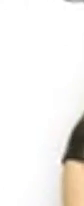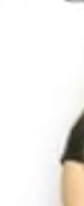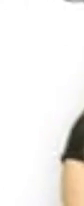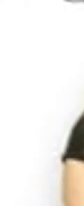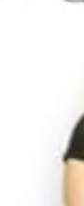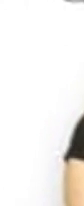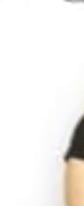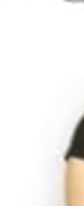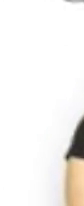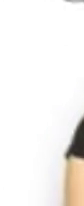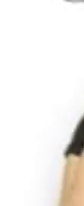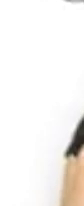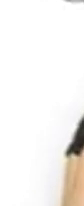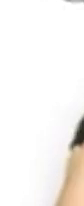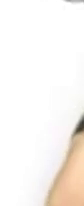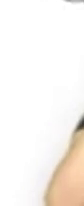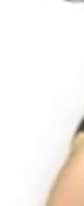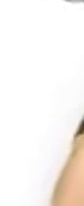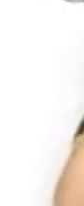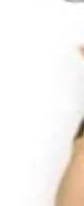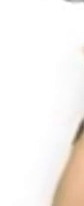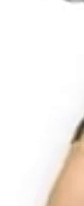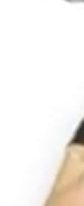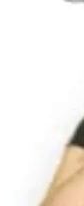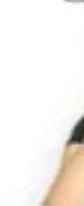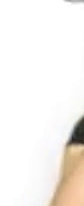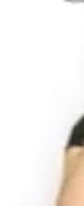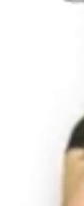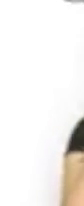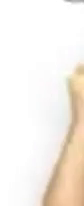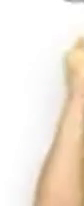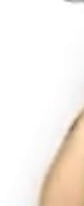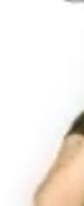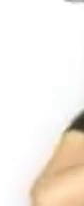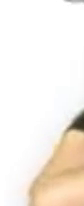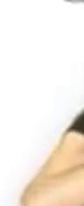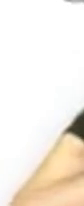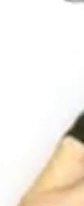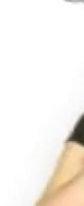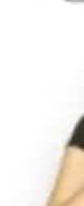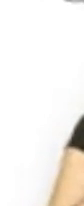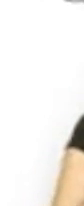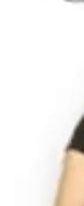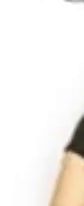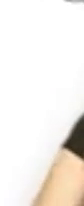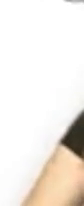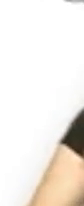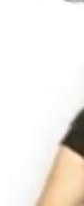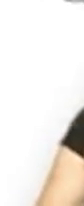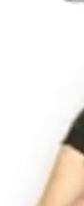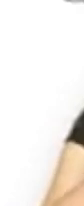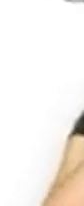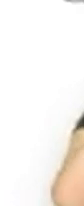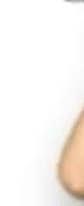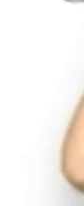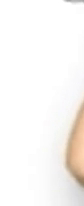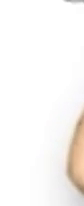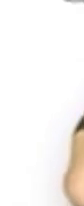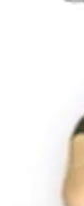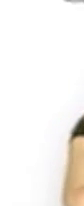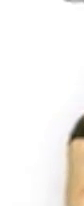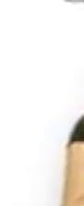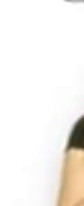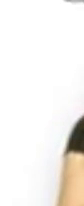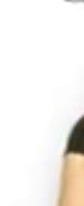soledad de graciano sánchez una de villa de reyes otra de rioverde una más de ciudad del maíz 5 de ciudad